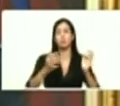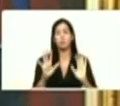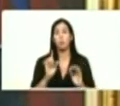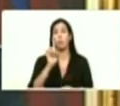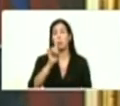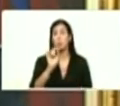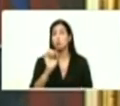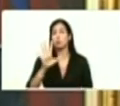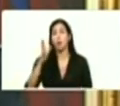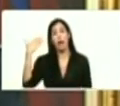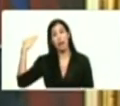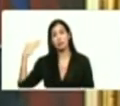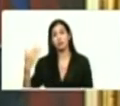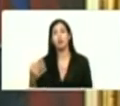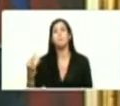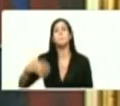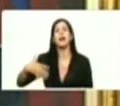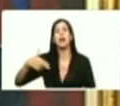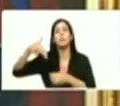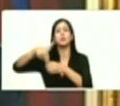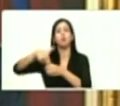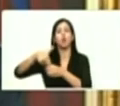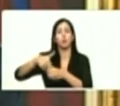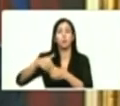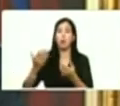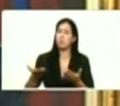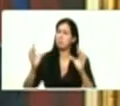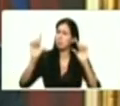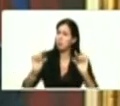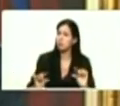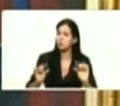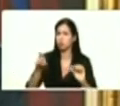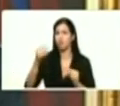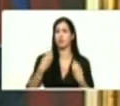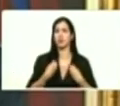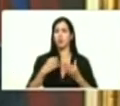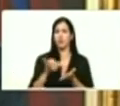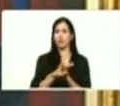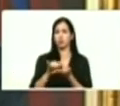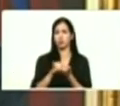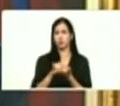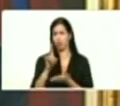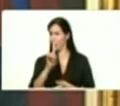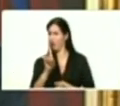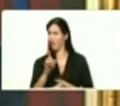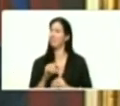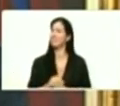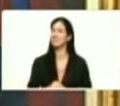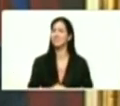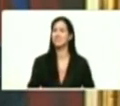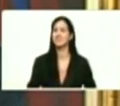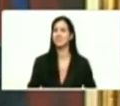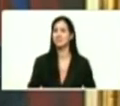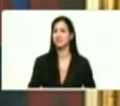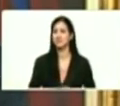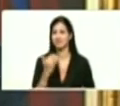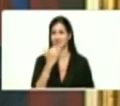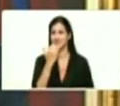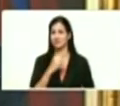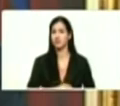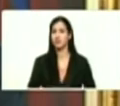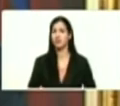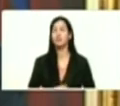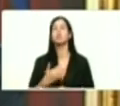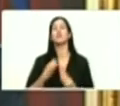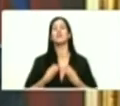1.5 o 2 ¿verdad? tú que viviste en Nueva York no en Barcelona en